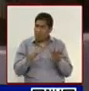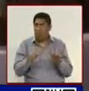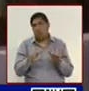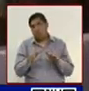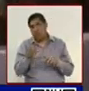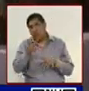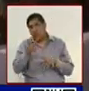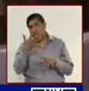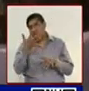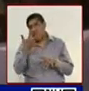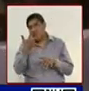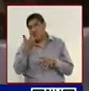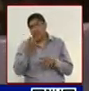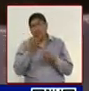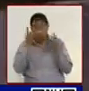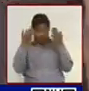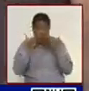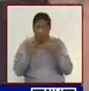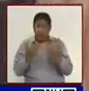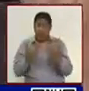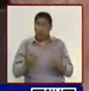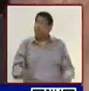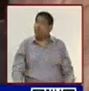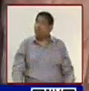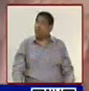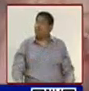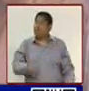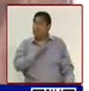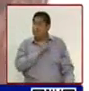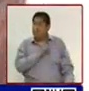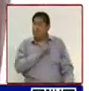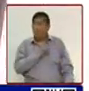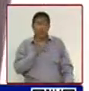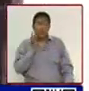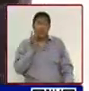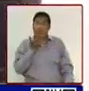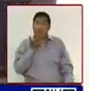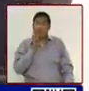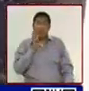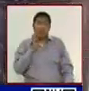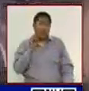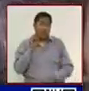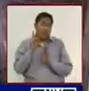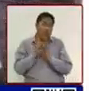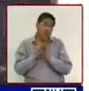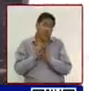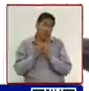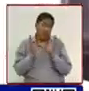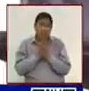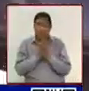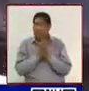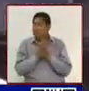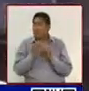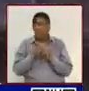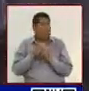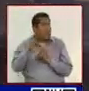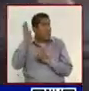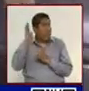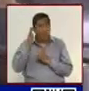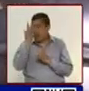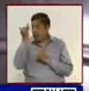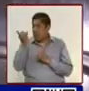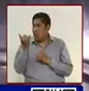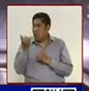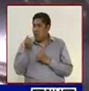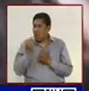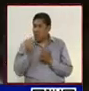menos, 5, 3. Ok, muchísimas gracias. Bueno. Muy amable. Con suerte, bueno, 40 que minutos. 3 minutos, mira, pero te aseguro minutos. Que es más. Sí, porque haciendo